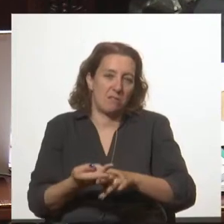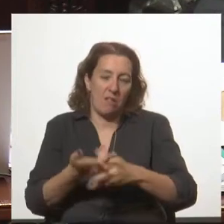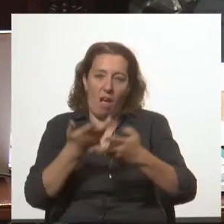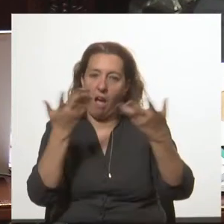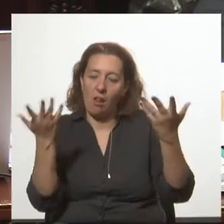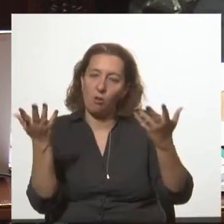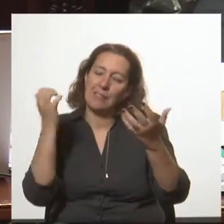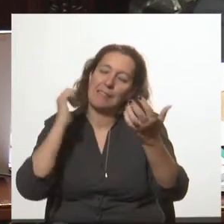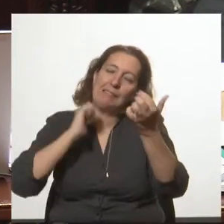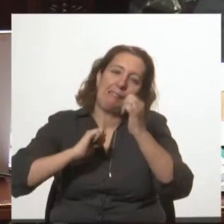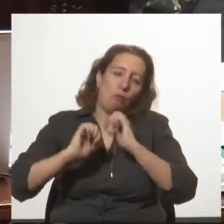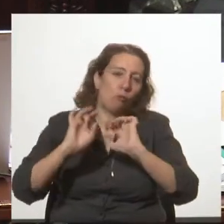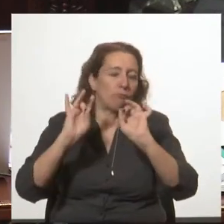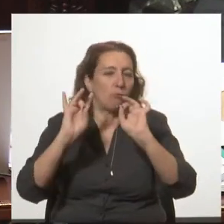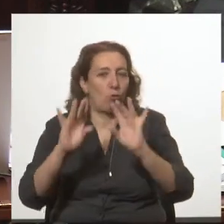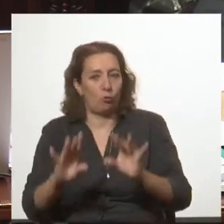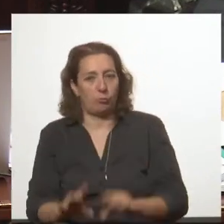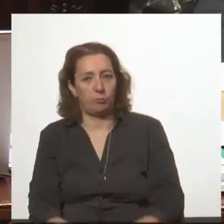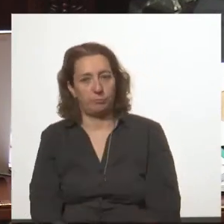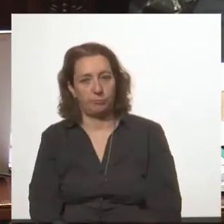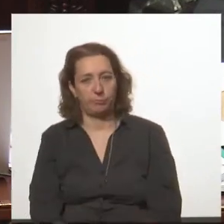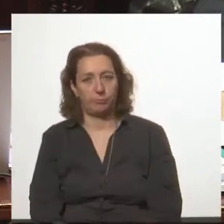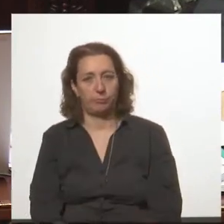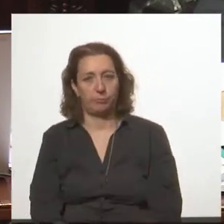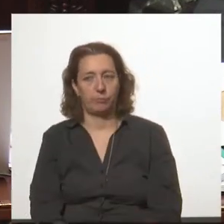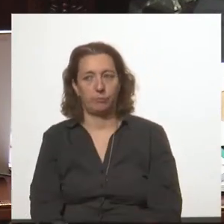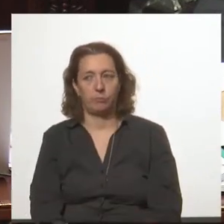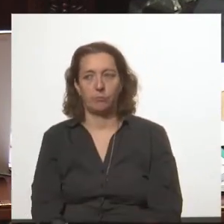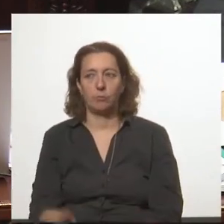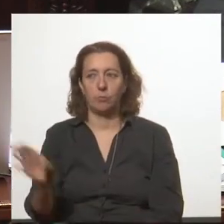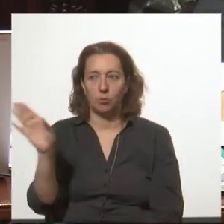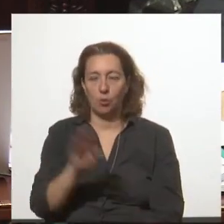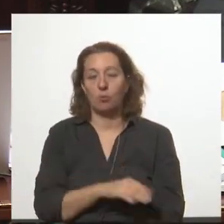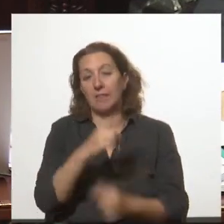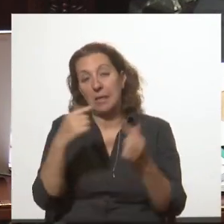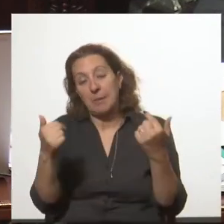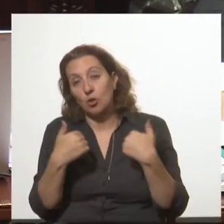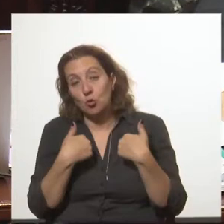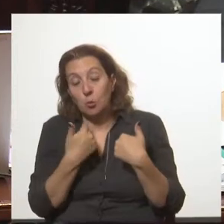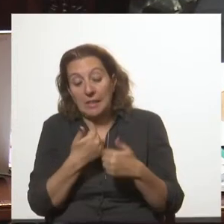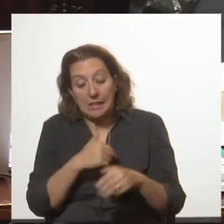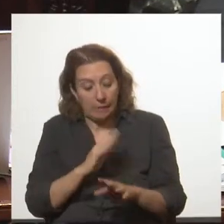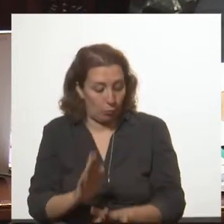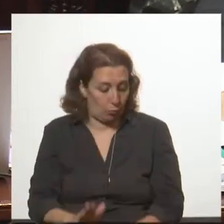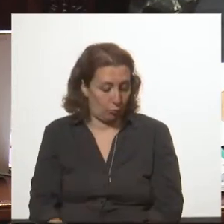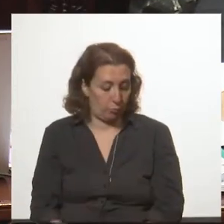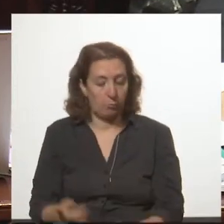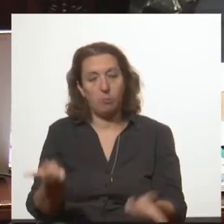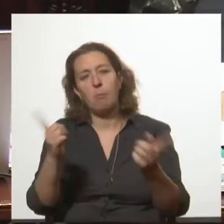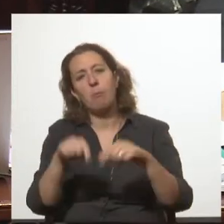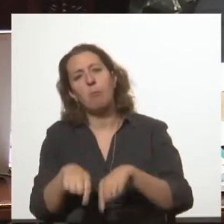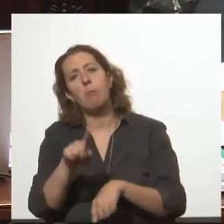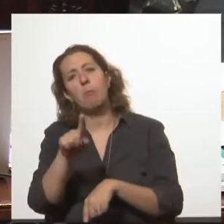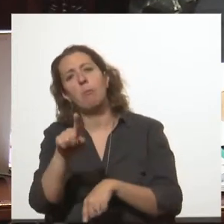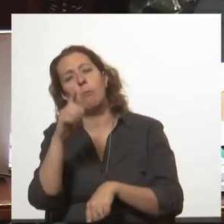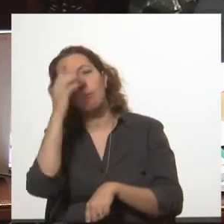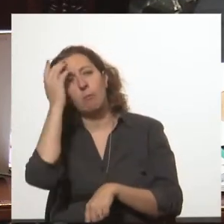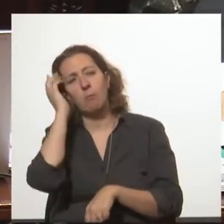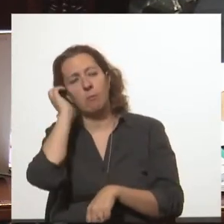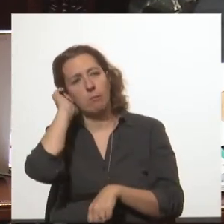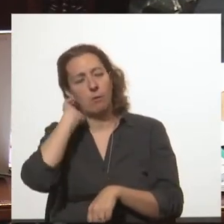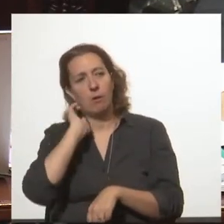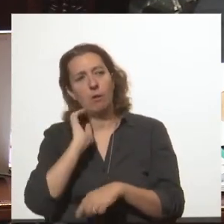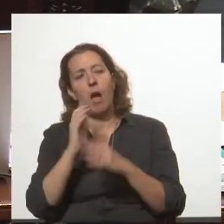herido roto todos elementos objetivos pero decíamos para volver de vuelta este la